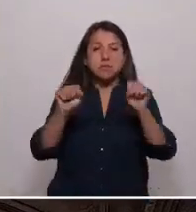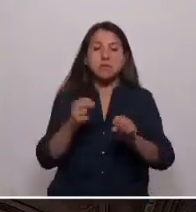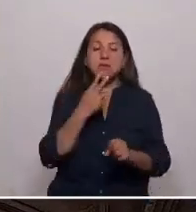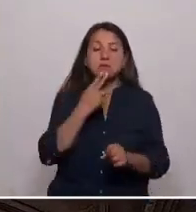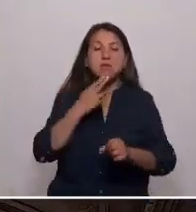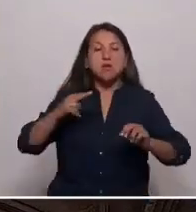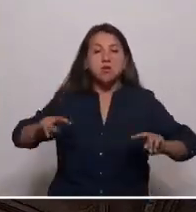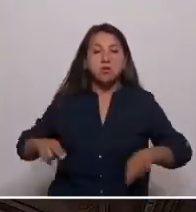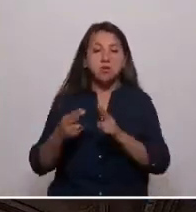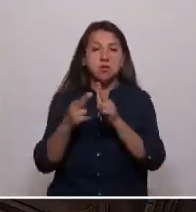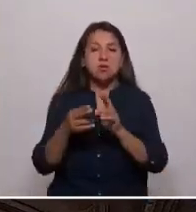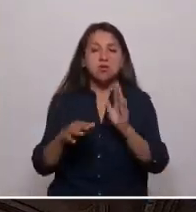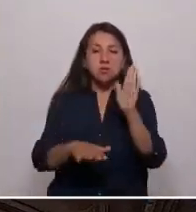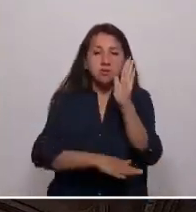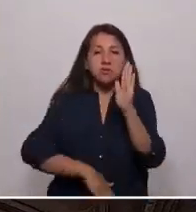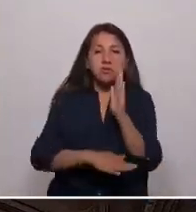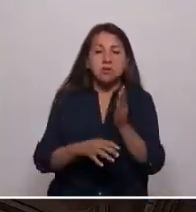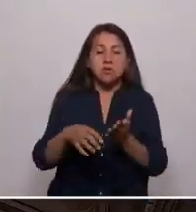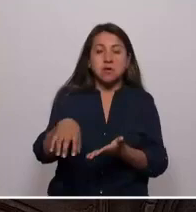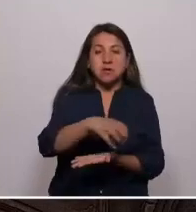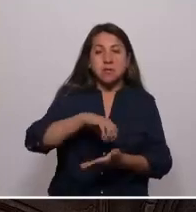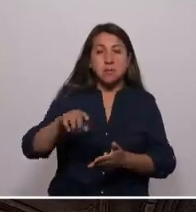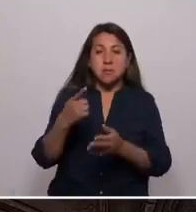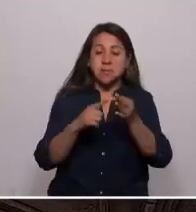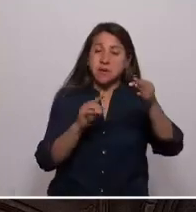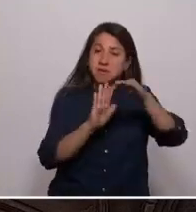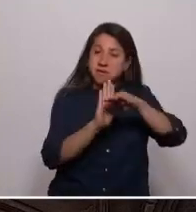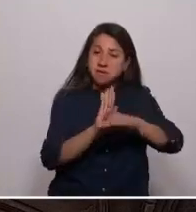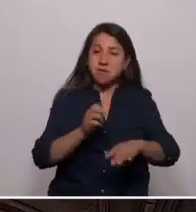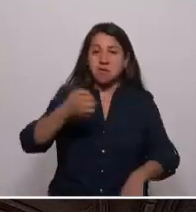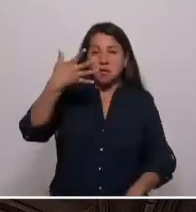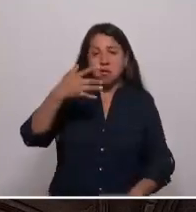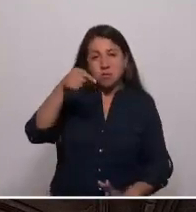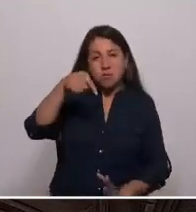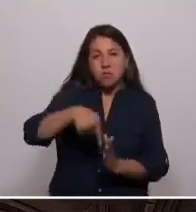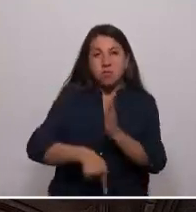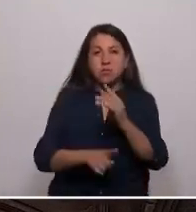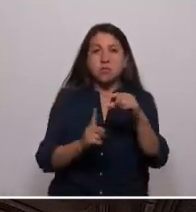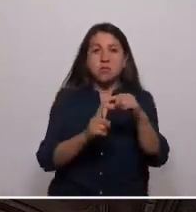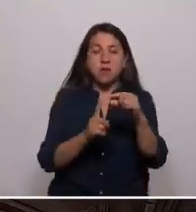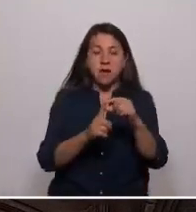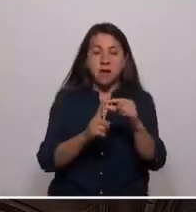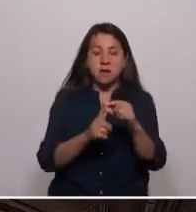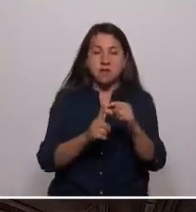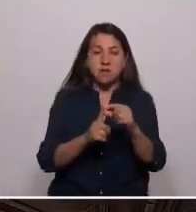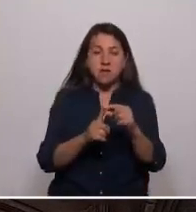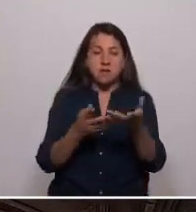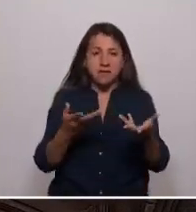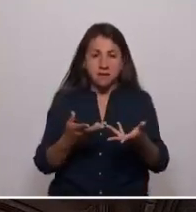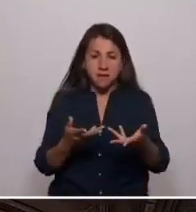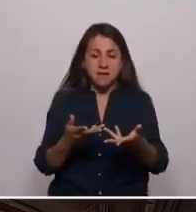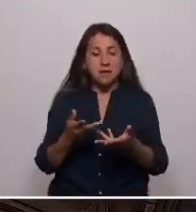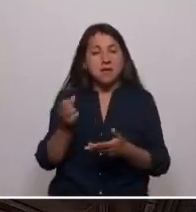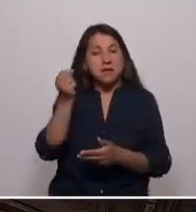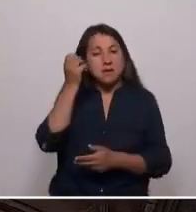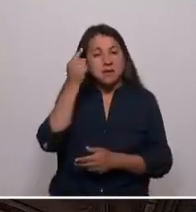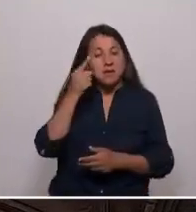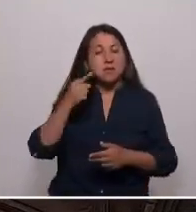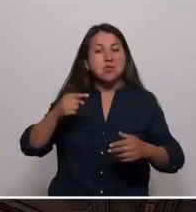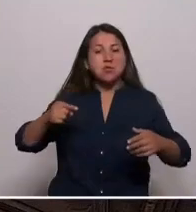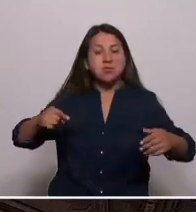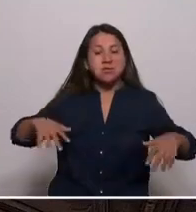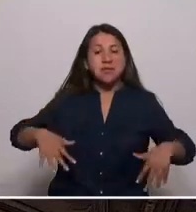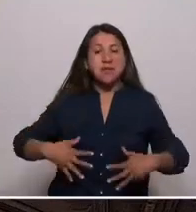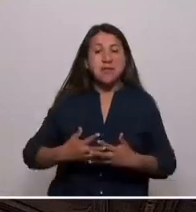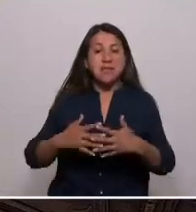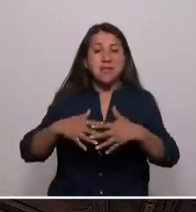a partir de nociones, principios y valores profundos como el concepto de Itrofil Moñen, entendido como el tejido natural